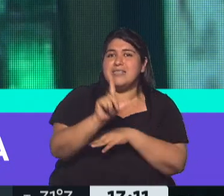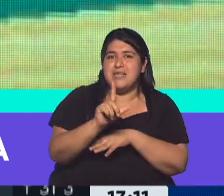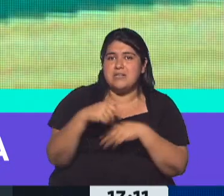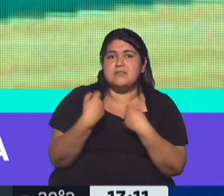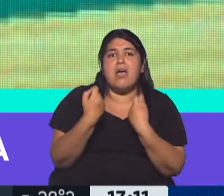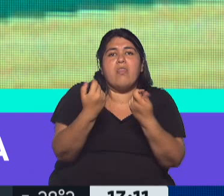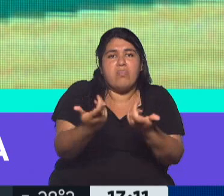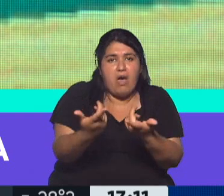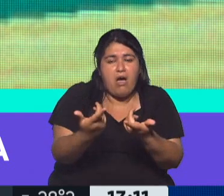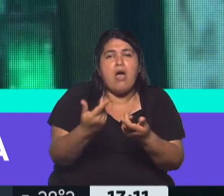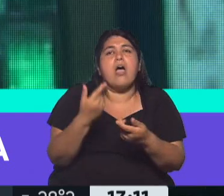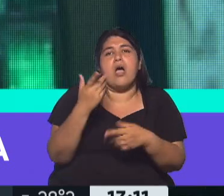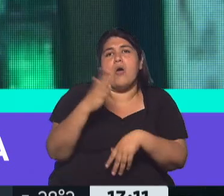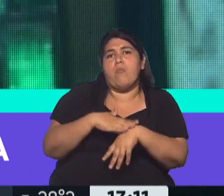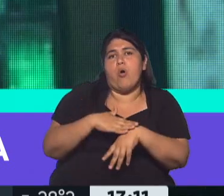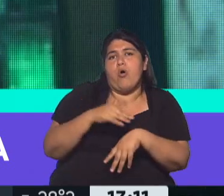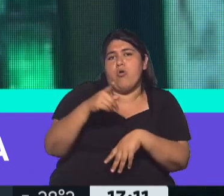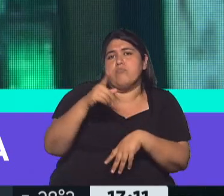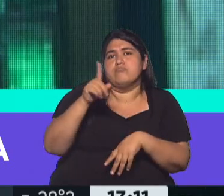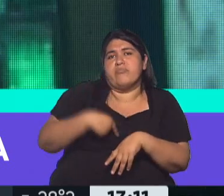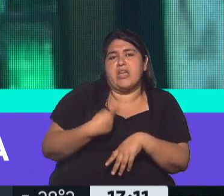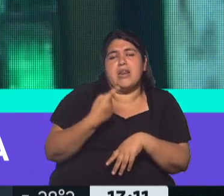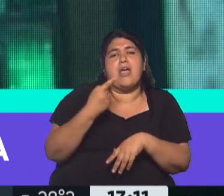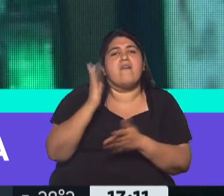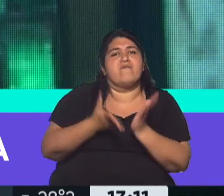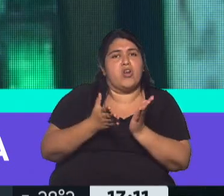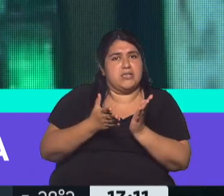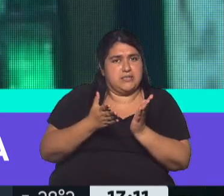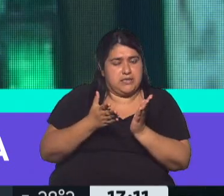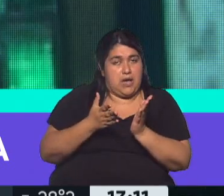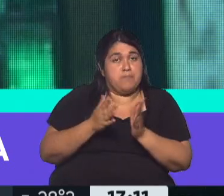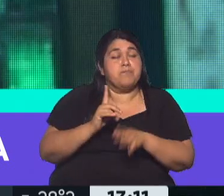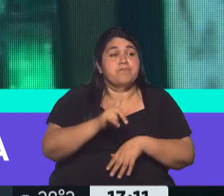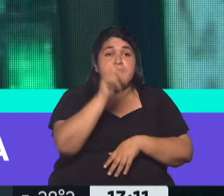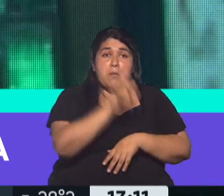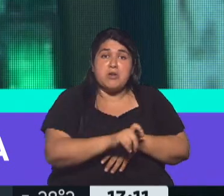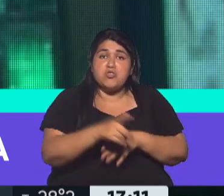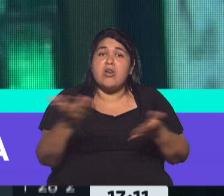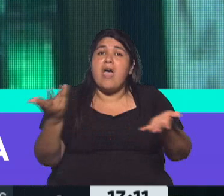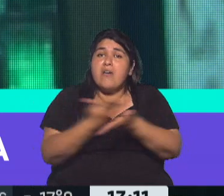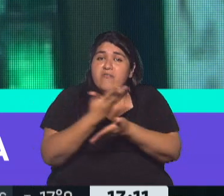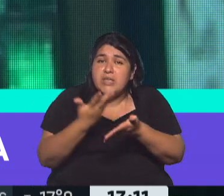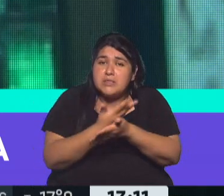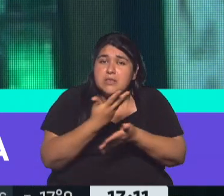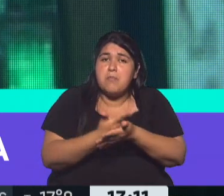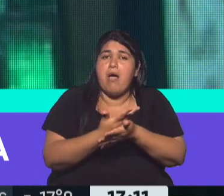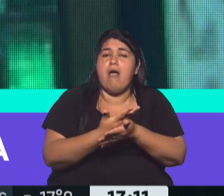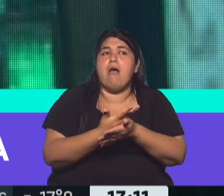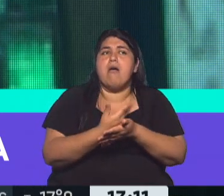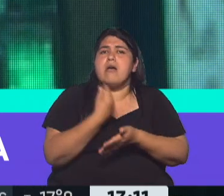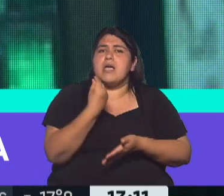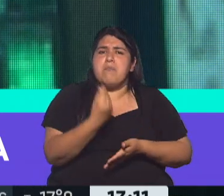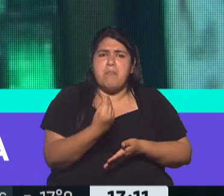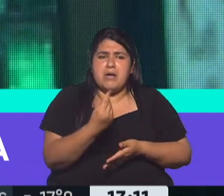violencia laboral. Bueno, todo esto es, ¿qué pasa cuando una persona es víctima de la violencia laboral? ¿Qué le termina pasando a